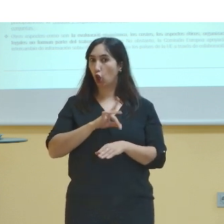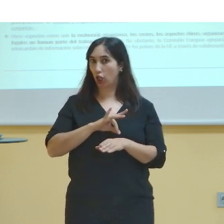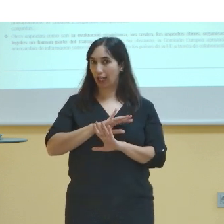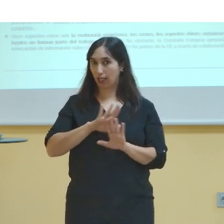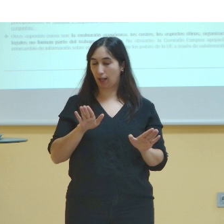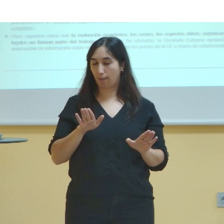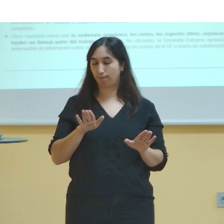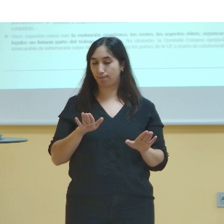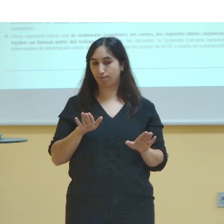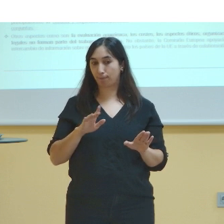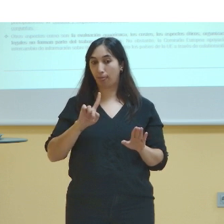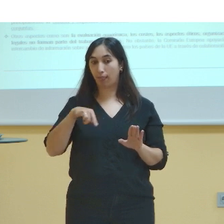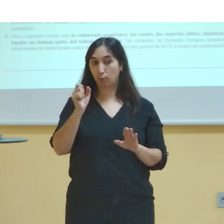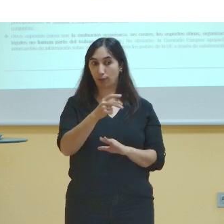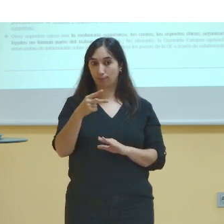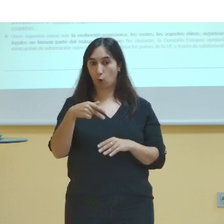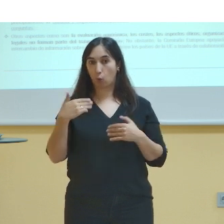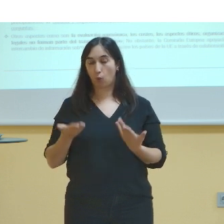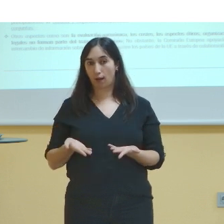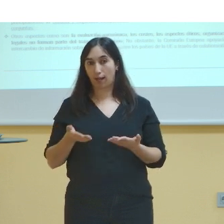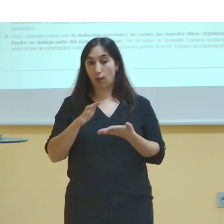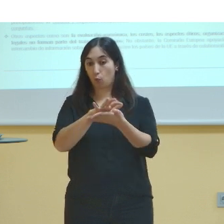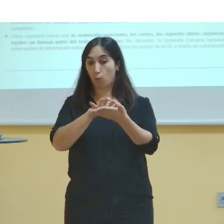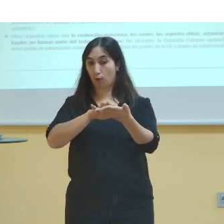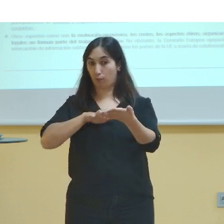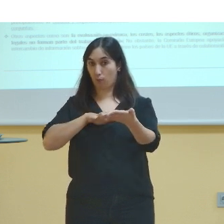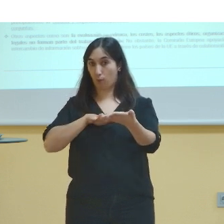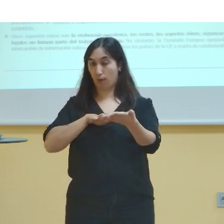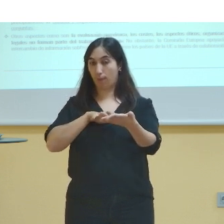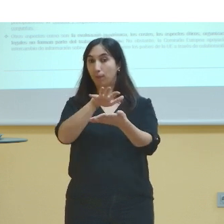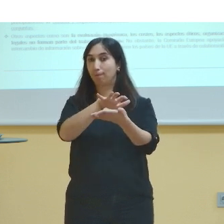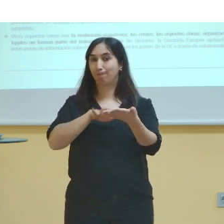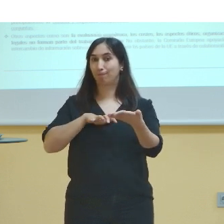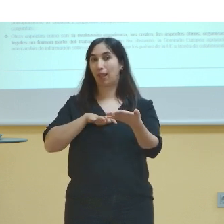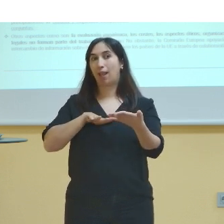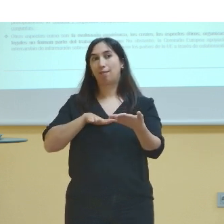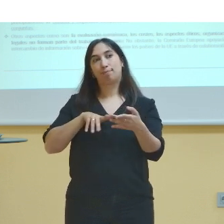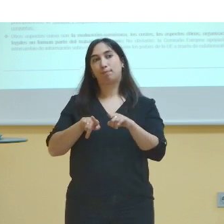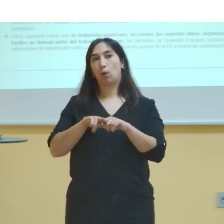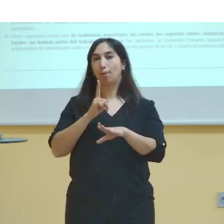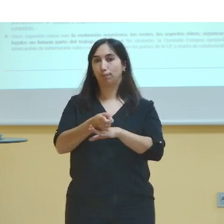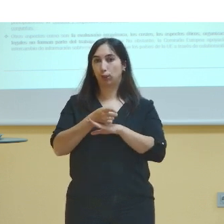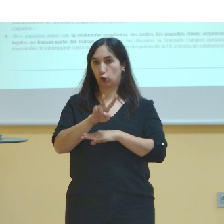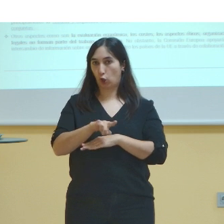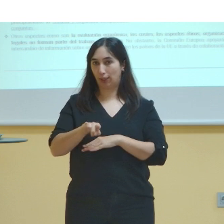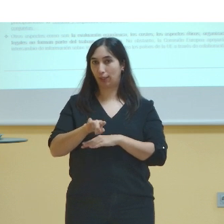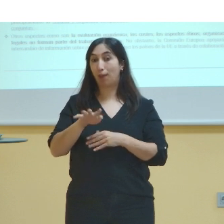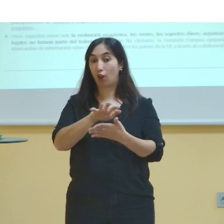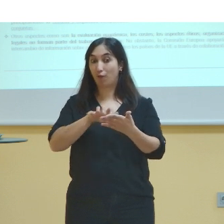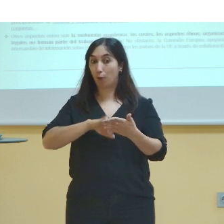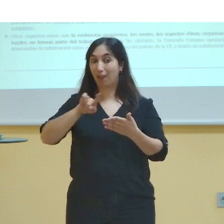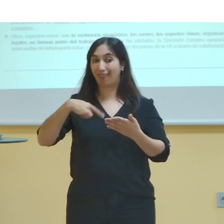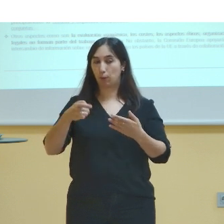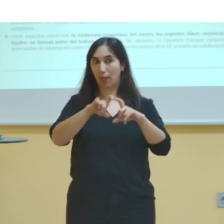clínica, y lo que se va a generar finalmente es un informe que no va a ser vinculante, pero es un informe que luego las